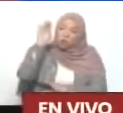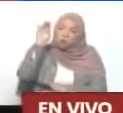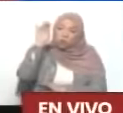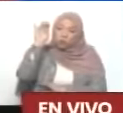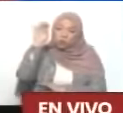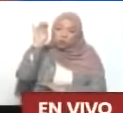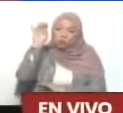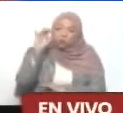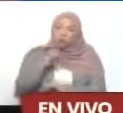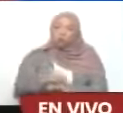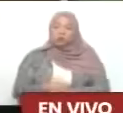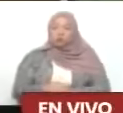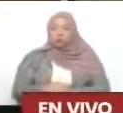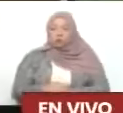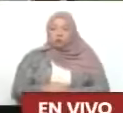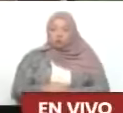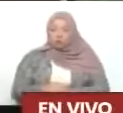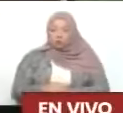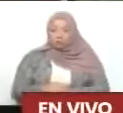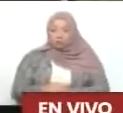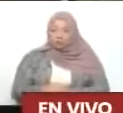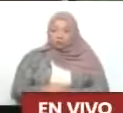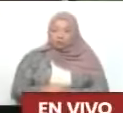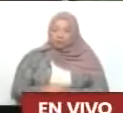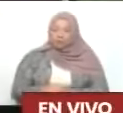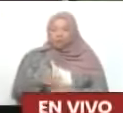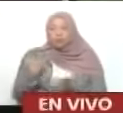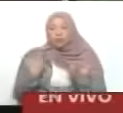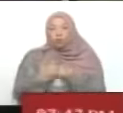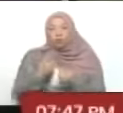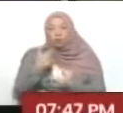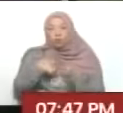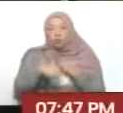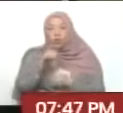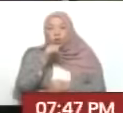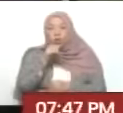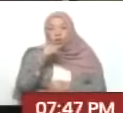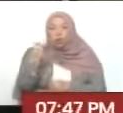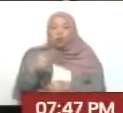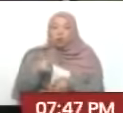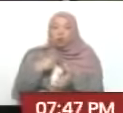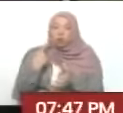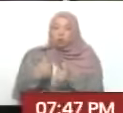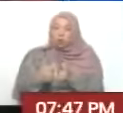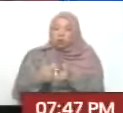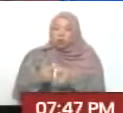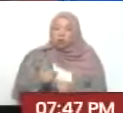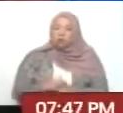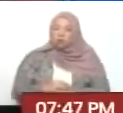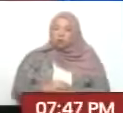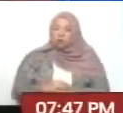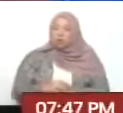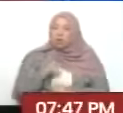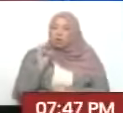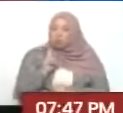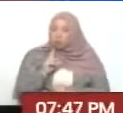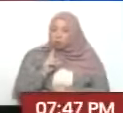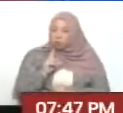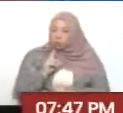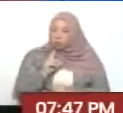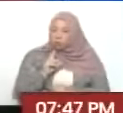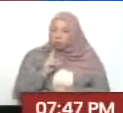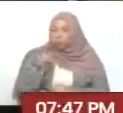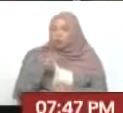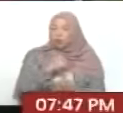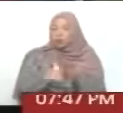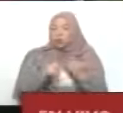ahí? Claro, uno está siempre en movimiento. Es nuestra cuna, claro, la cuna de las calles. Claro. Entonces, segunda cavidad. La primera cavidad las